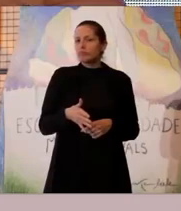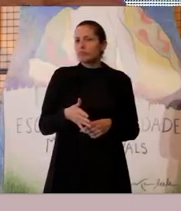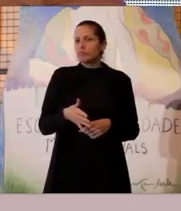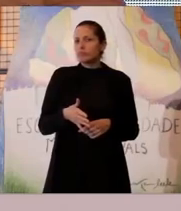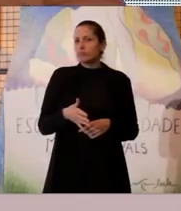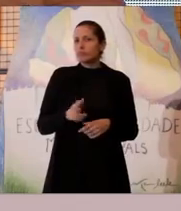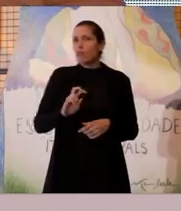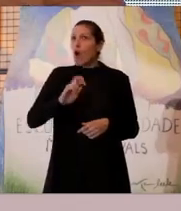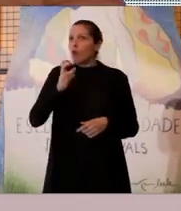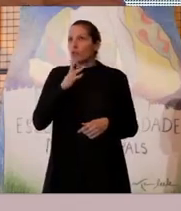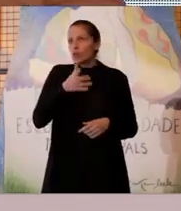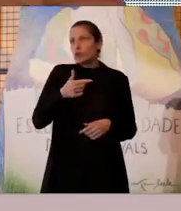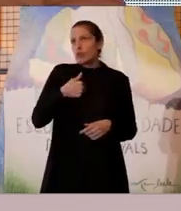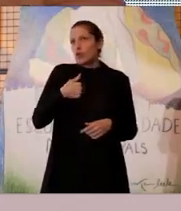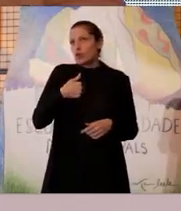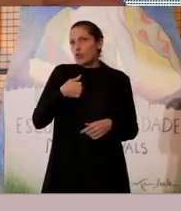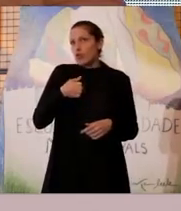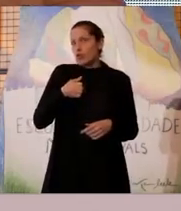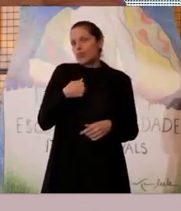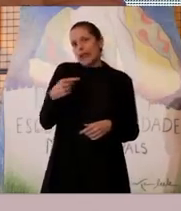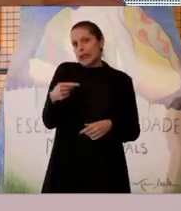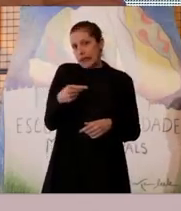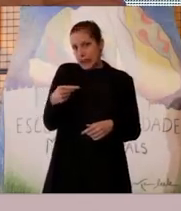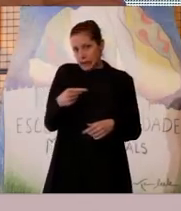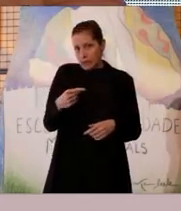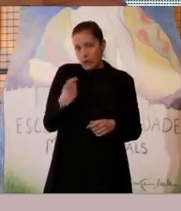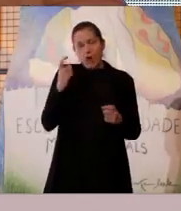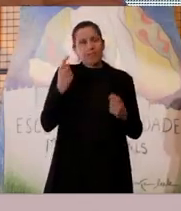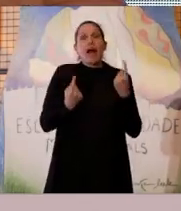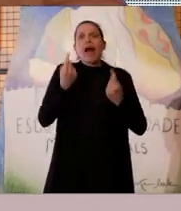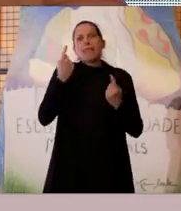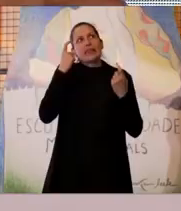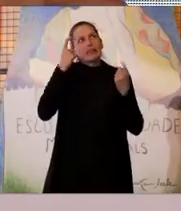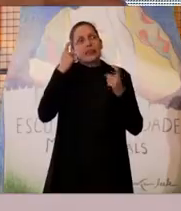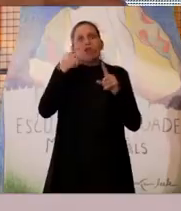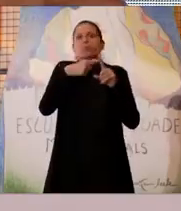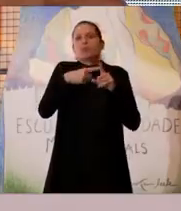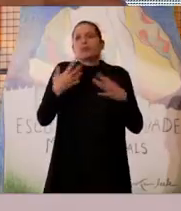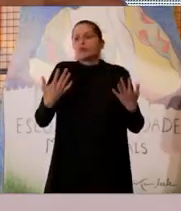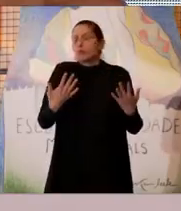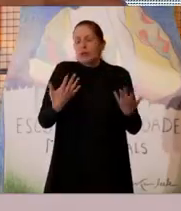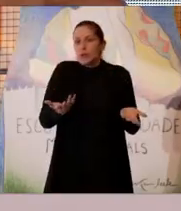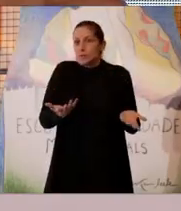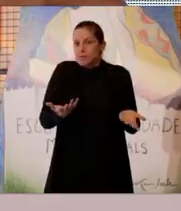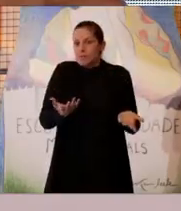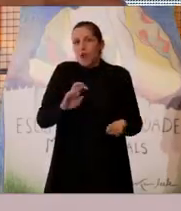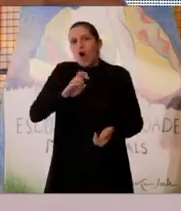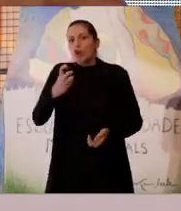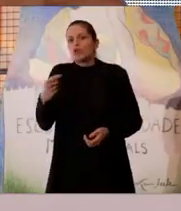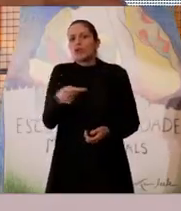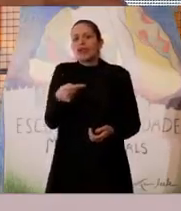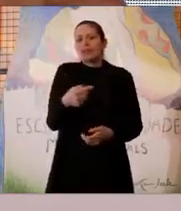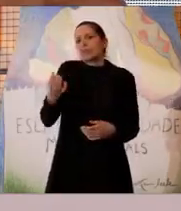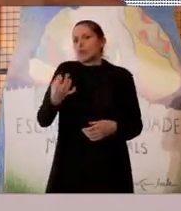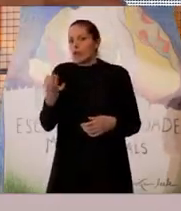no no son muy optimista aunque a veces quiera es que estamos asistiendo a veces también a la